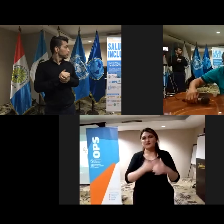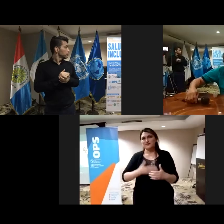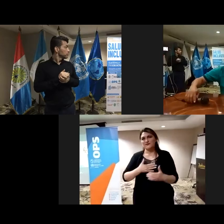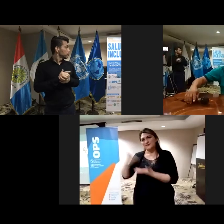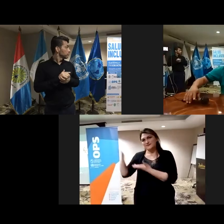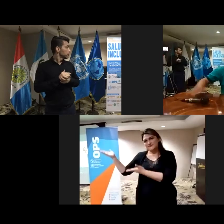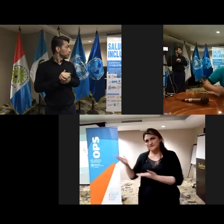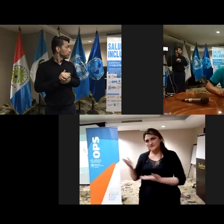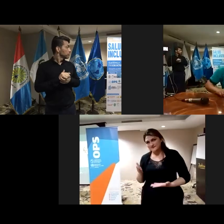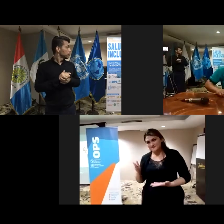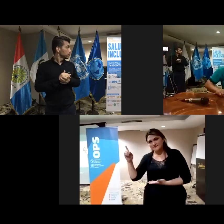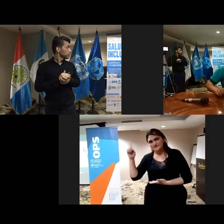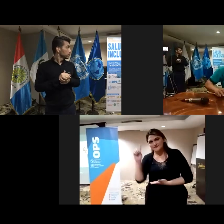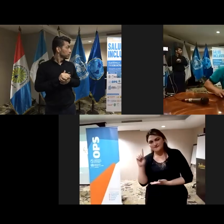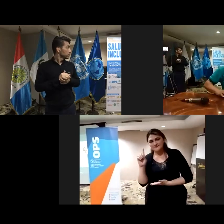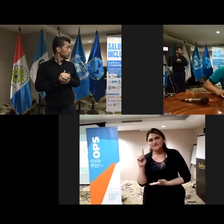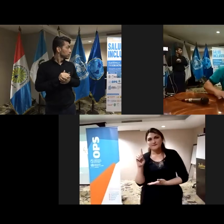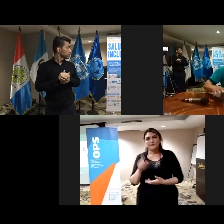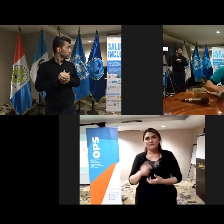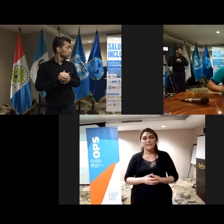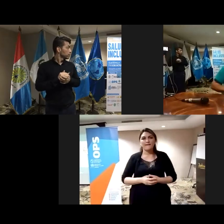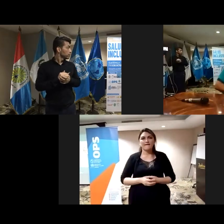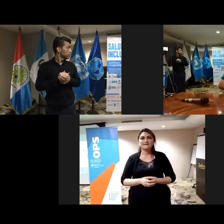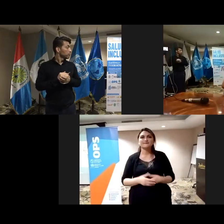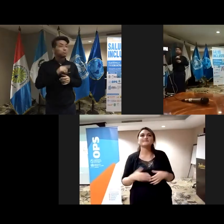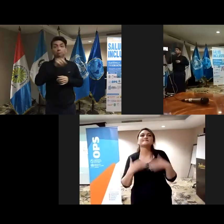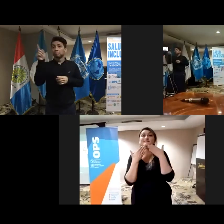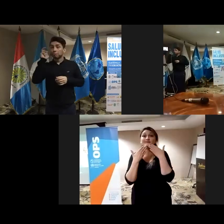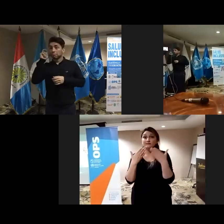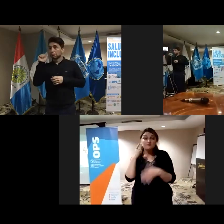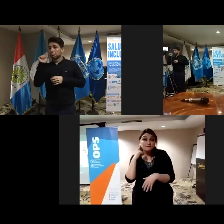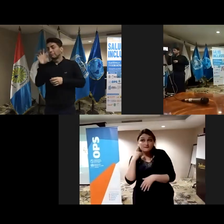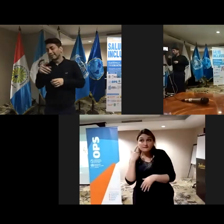Muchas gracias, Marco. ¿Me escuchan bien?